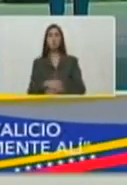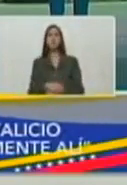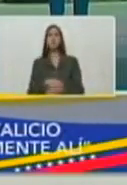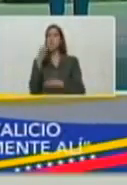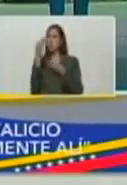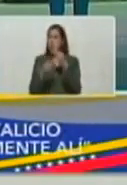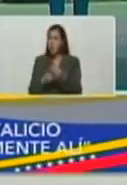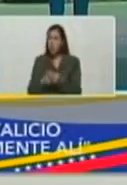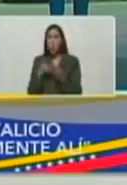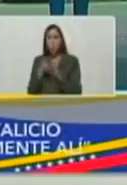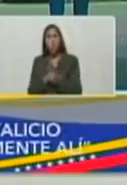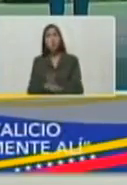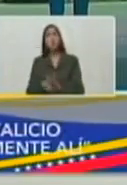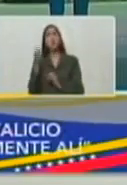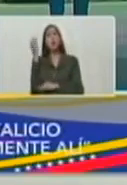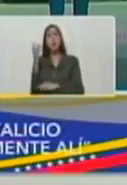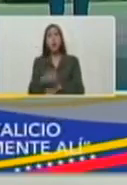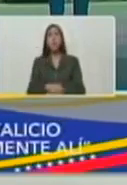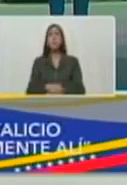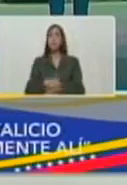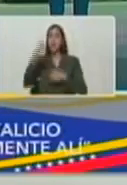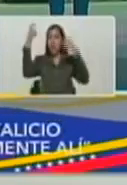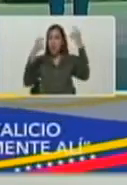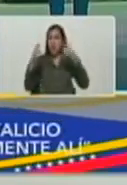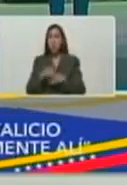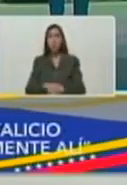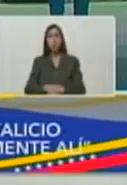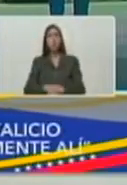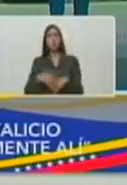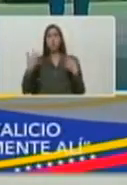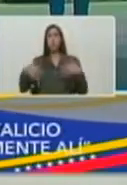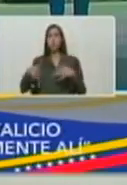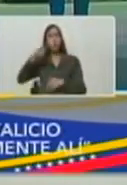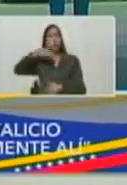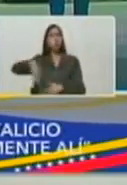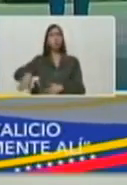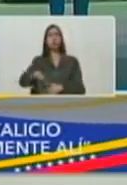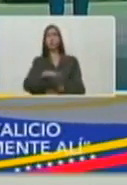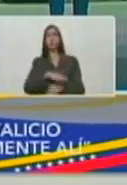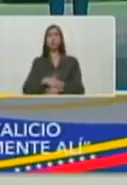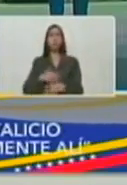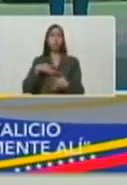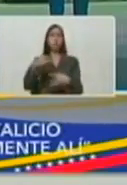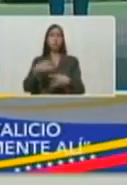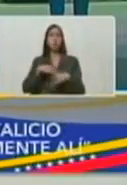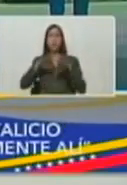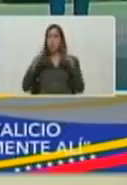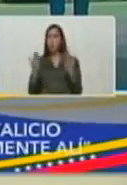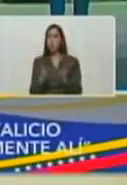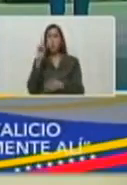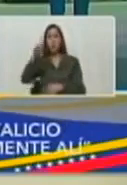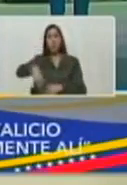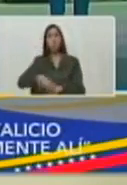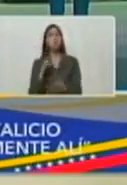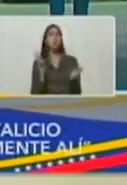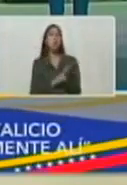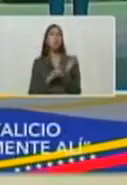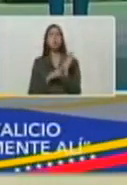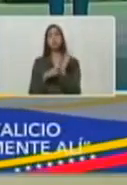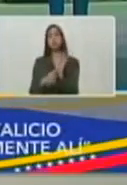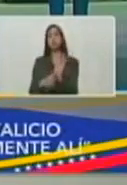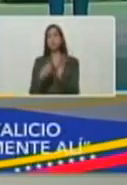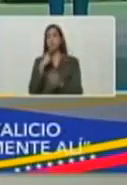y su palabra, su tono de voz, bueno, hacía vibrar a millones en Venezuela y en el mundo. Esa es la verdad. Yo le